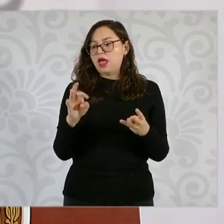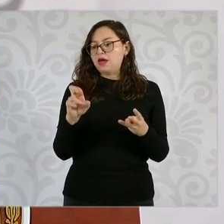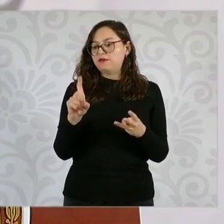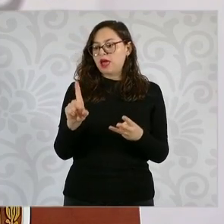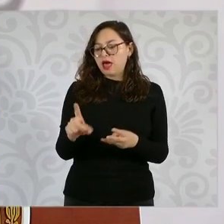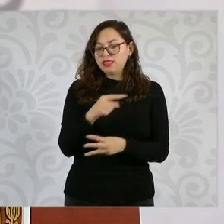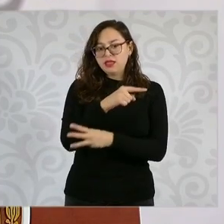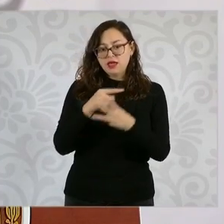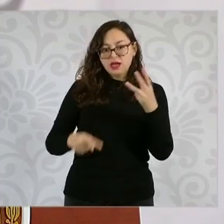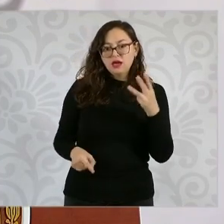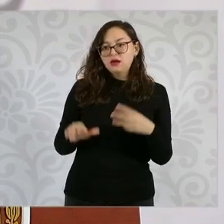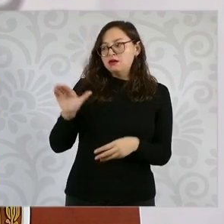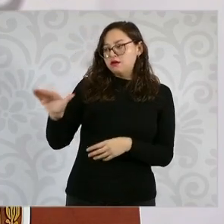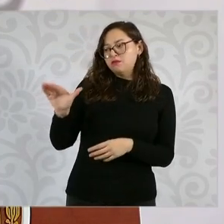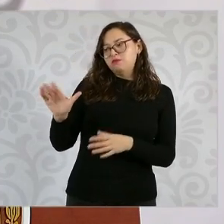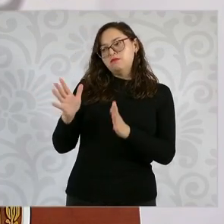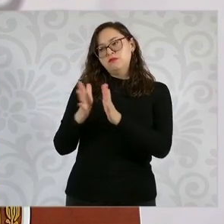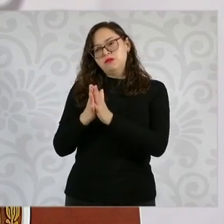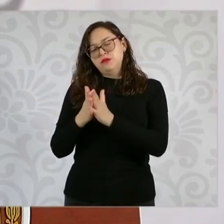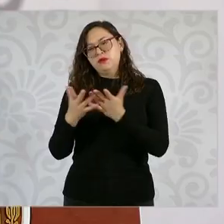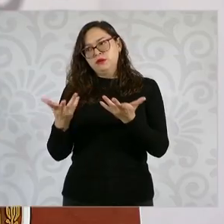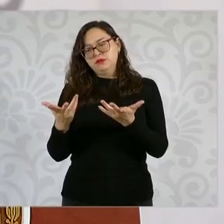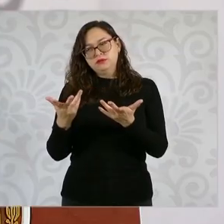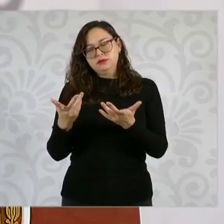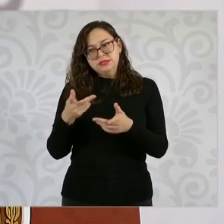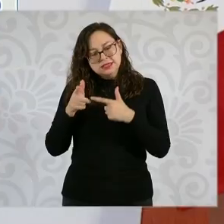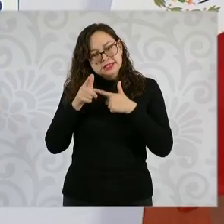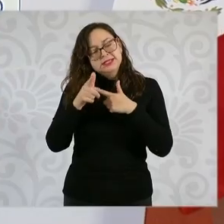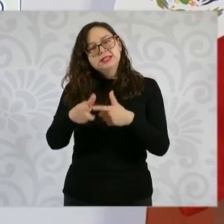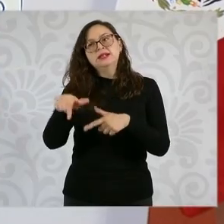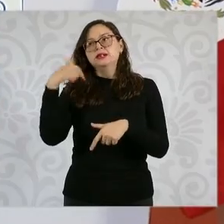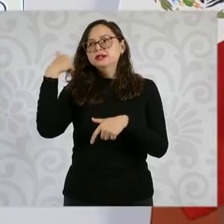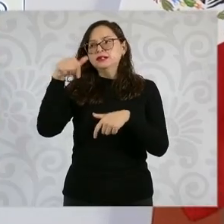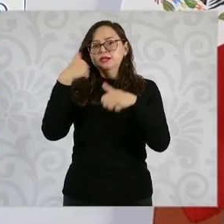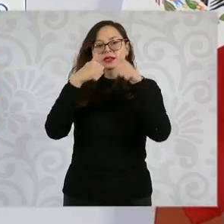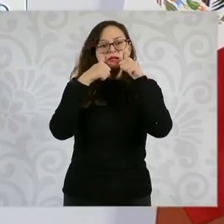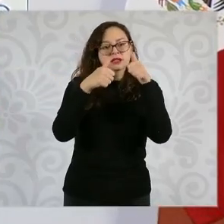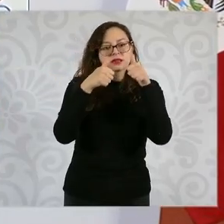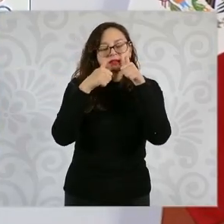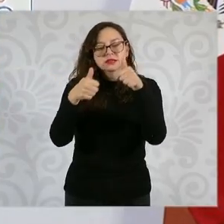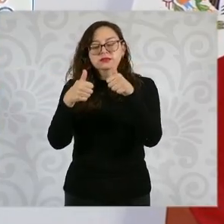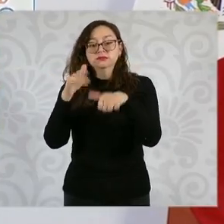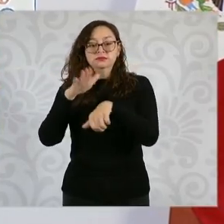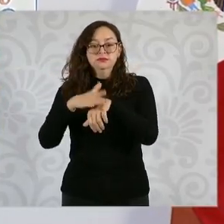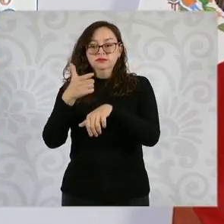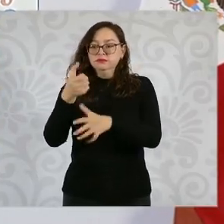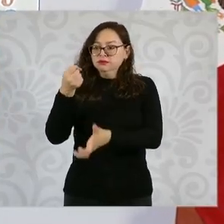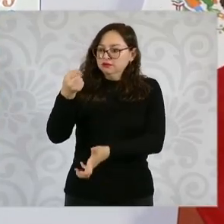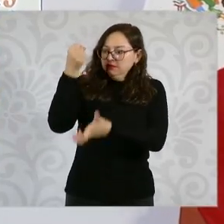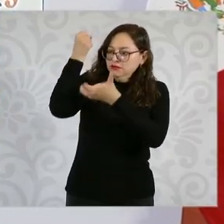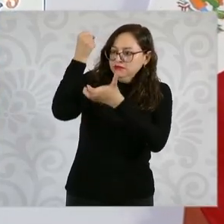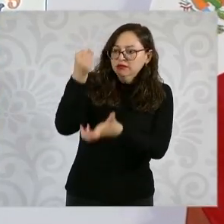les encargué pues el programa de rescate de Acapulco, que tiene que ver con una inversión mayor para los programas de saneamiento y